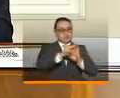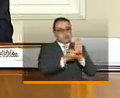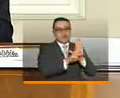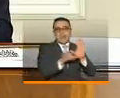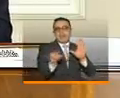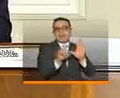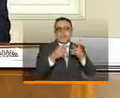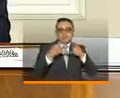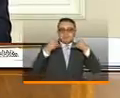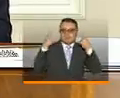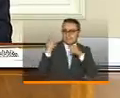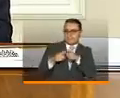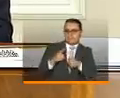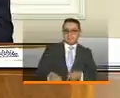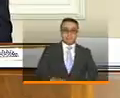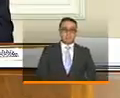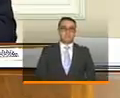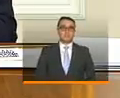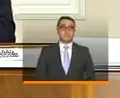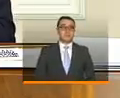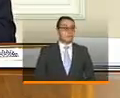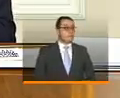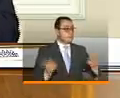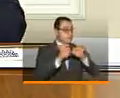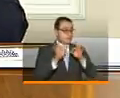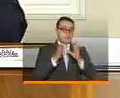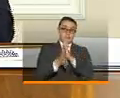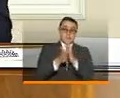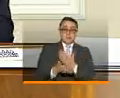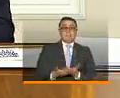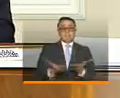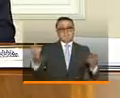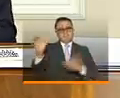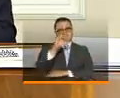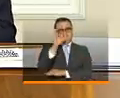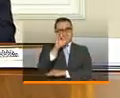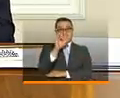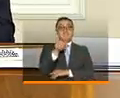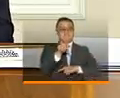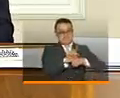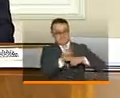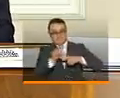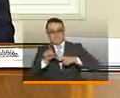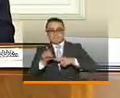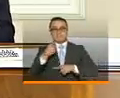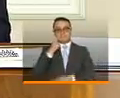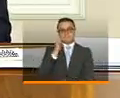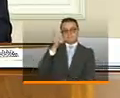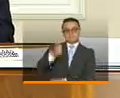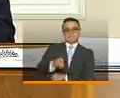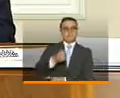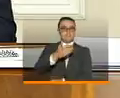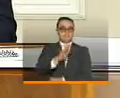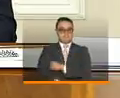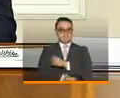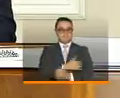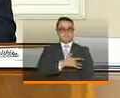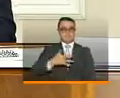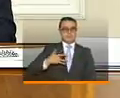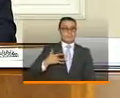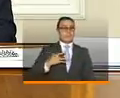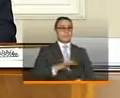doctora Marta, y muy importante el mensaje. También quiero contar a los colombianos, será un tema que abordaremos esta semana. Le he dado una instrucción muy clara al ministro de Salud, Fernando Ruiz, y a